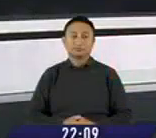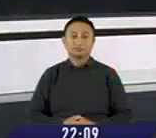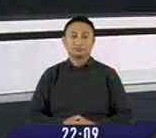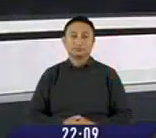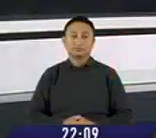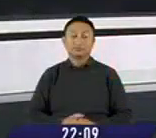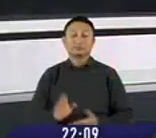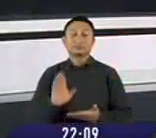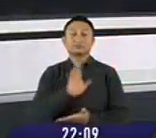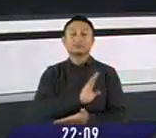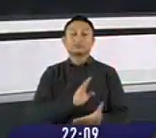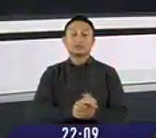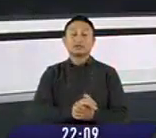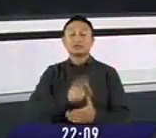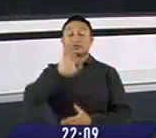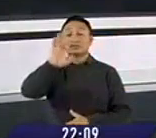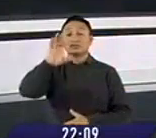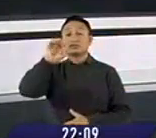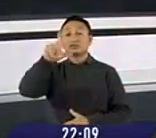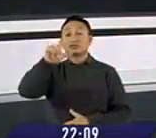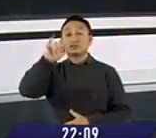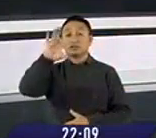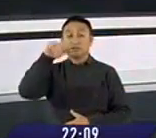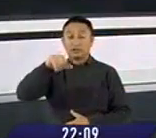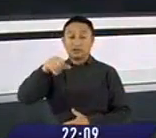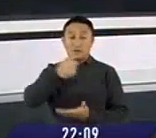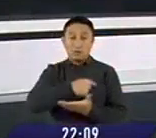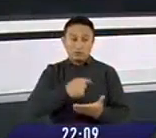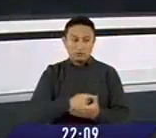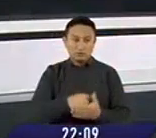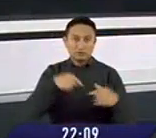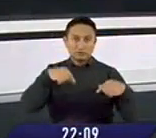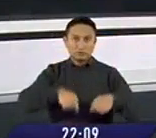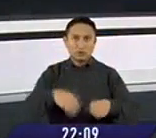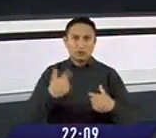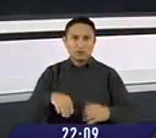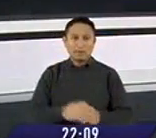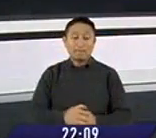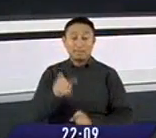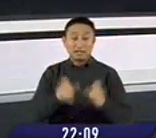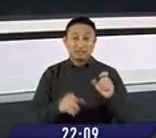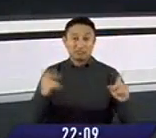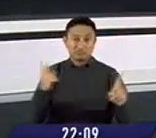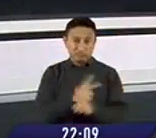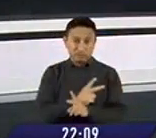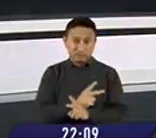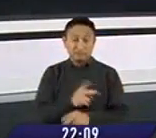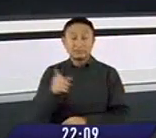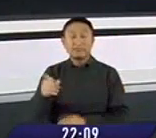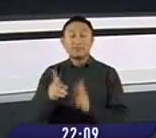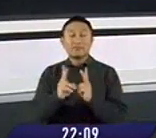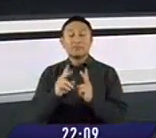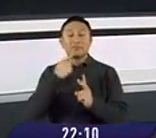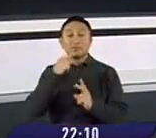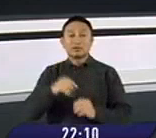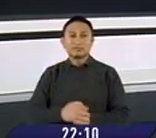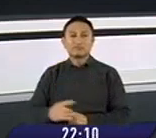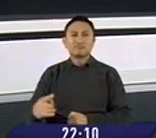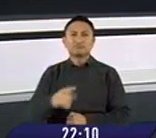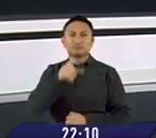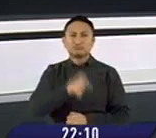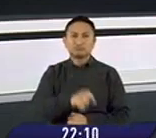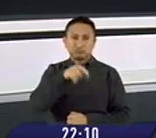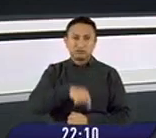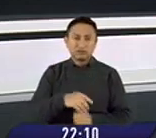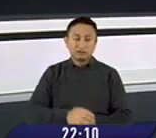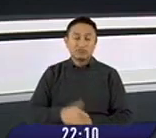El barrio La Tolita en el sector de Guápulo está amenazado por la delincuencia. Según los vecinos, los malhechores asaltan